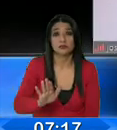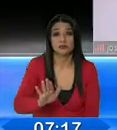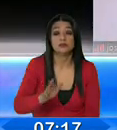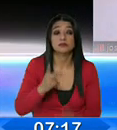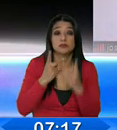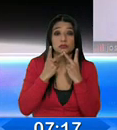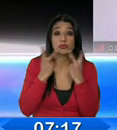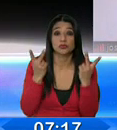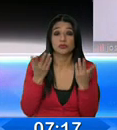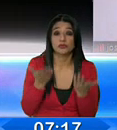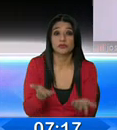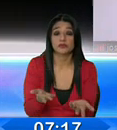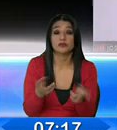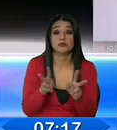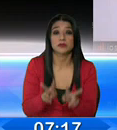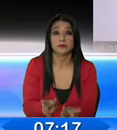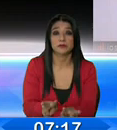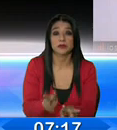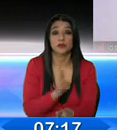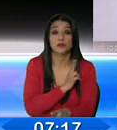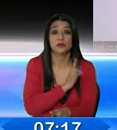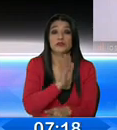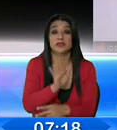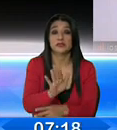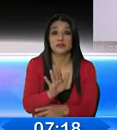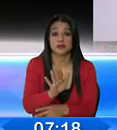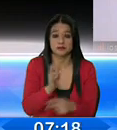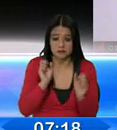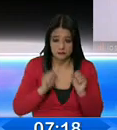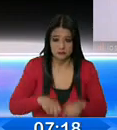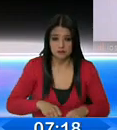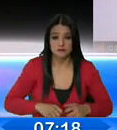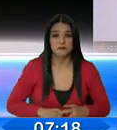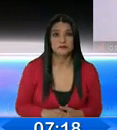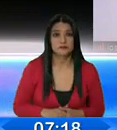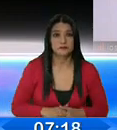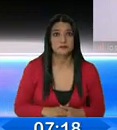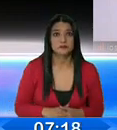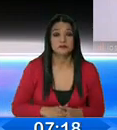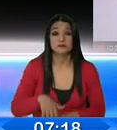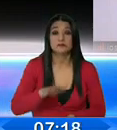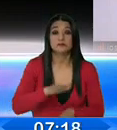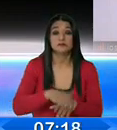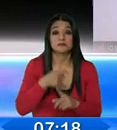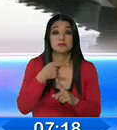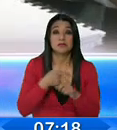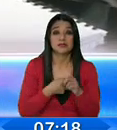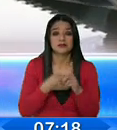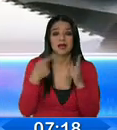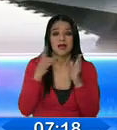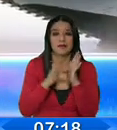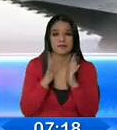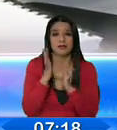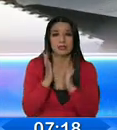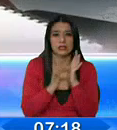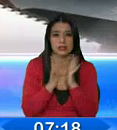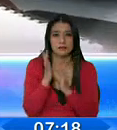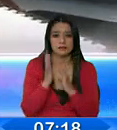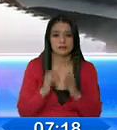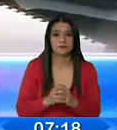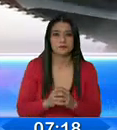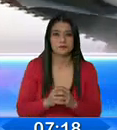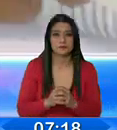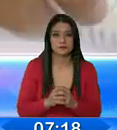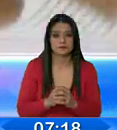público y del sistema de educación superior, correspondiente al mes de abril. De su parte, la Secretaría de